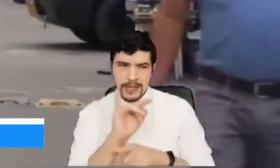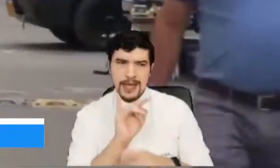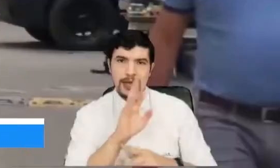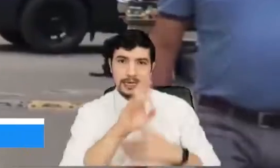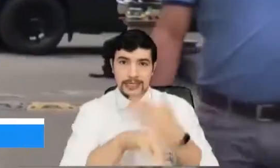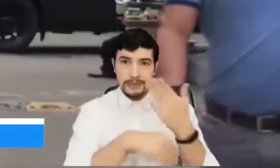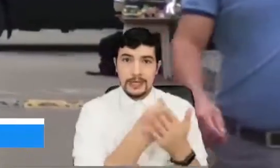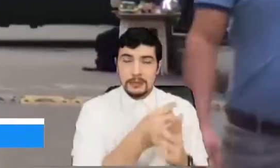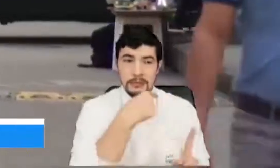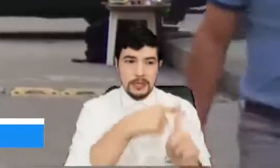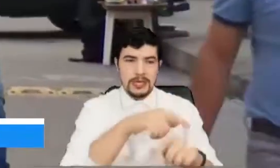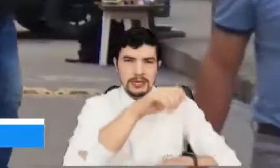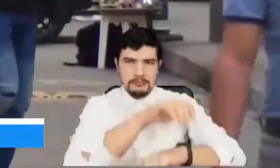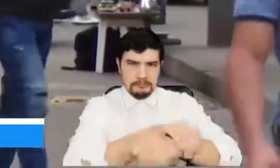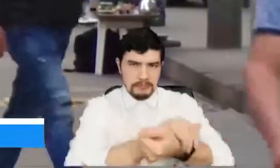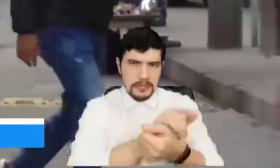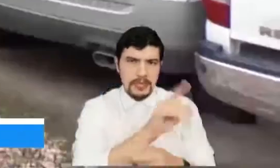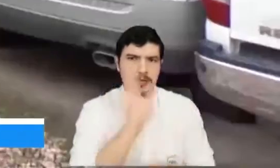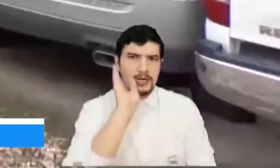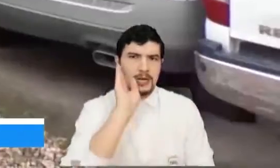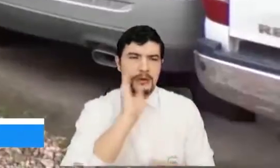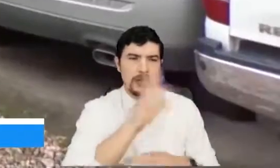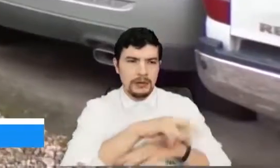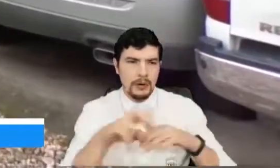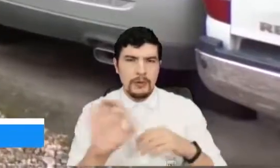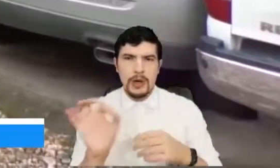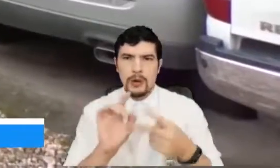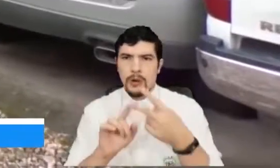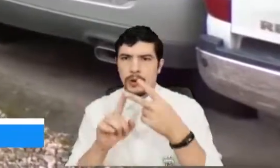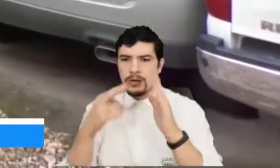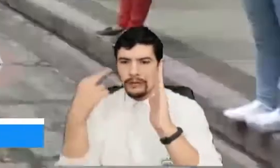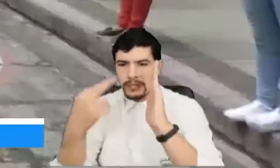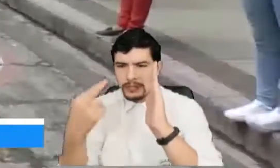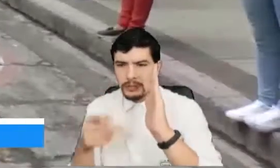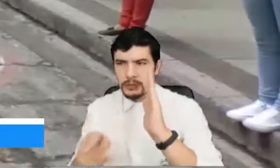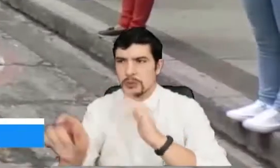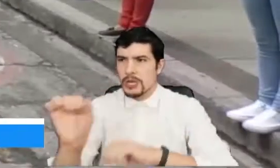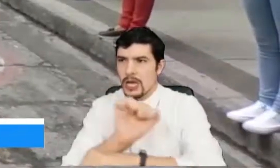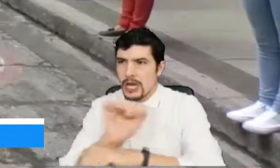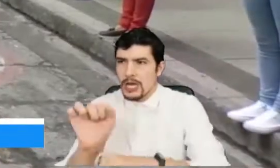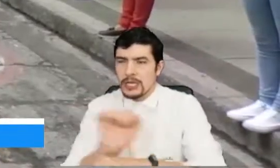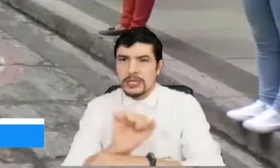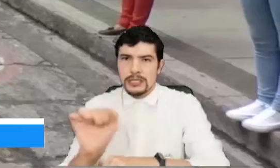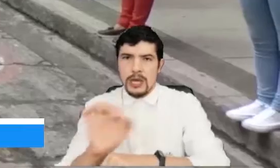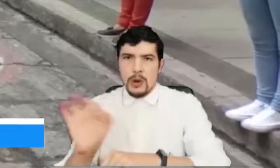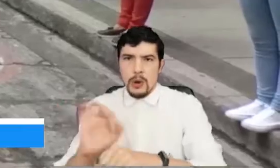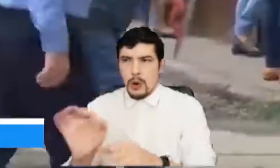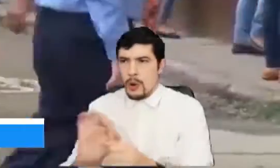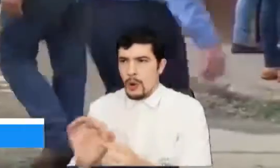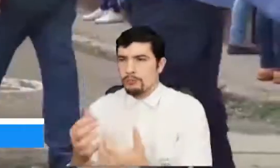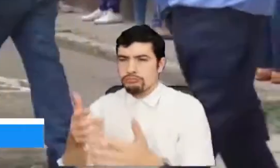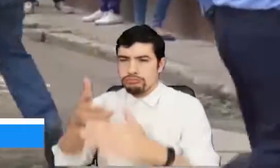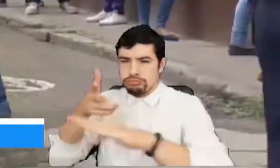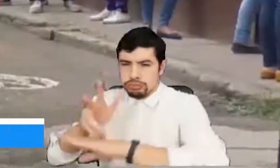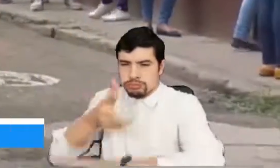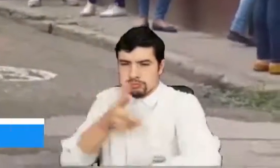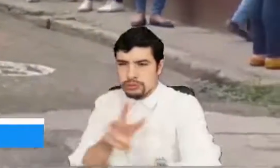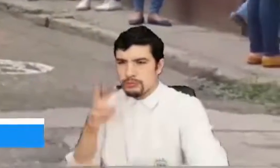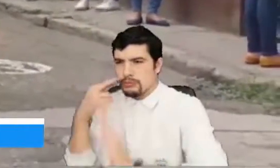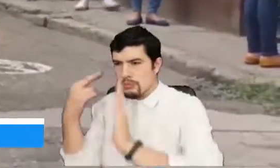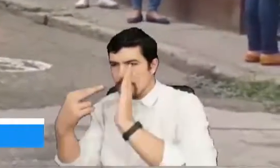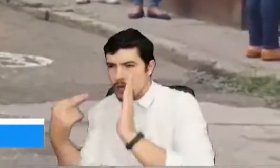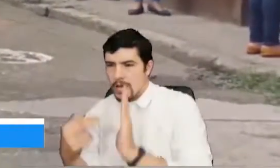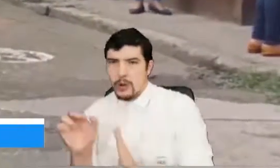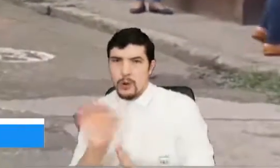hurto a celular, revisión a vehículos en las calles y parqueaderos, maltrato infantil y la imposición de comparendos a las personas